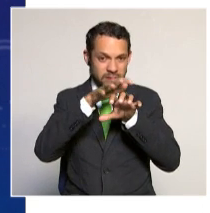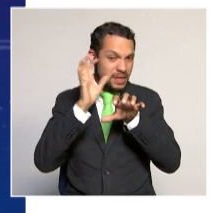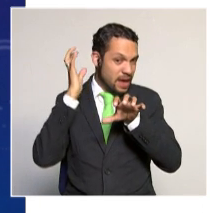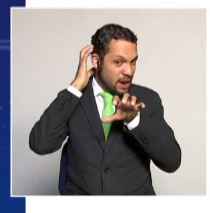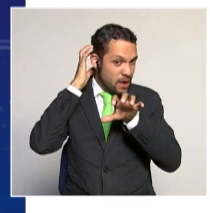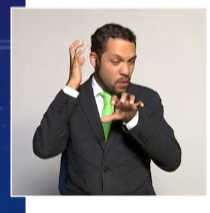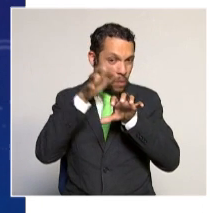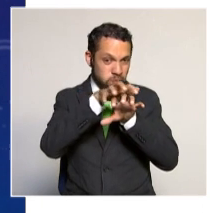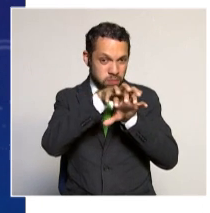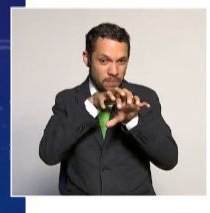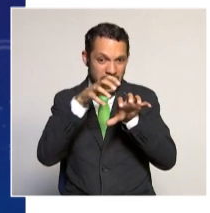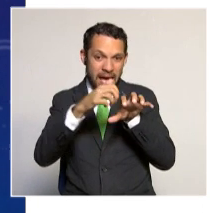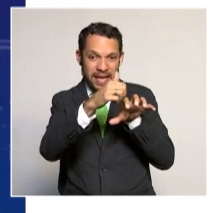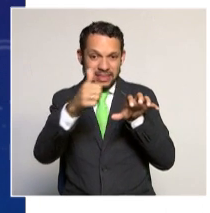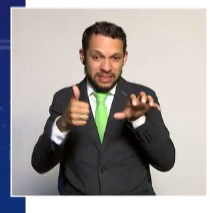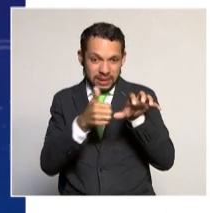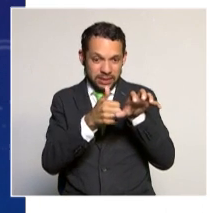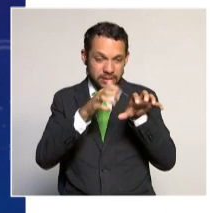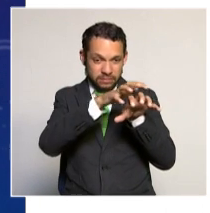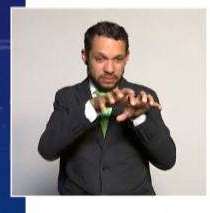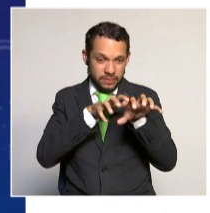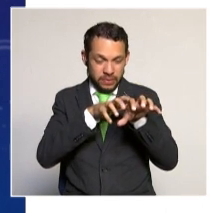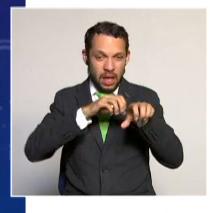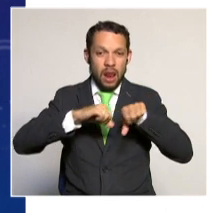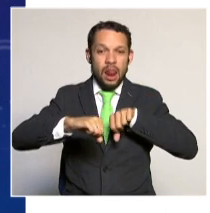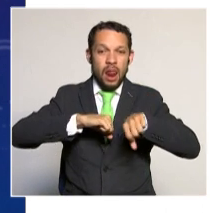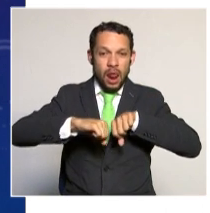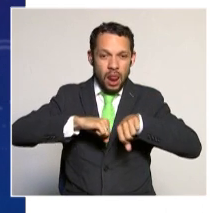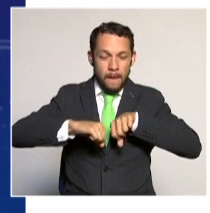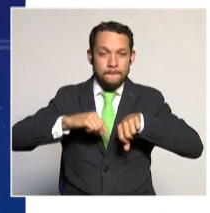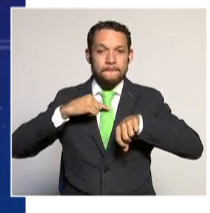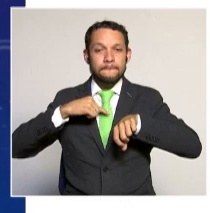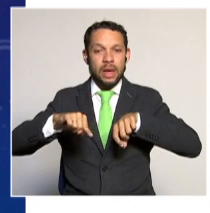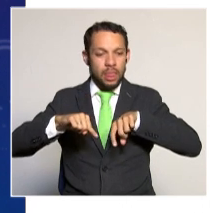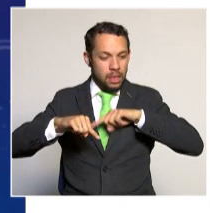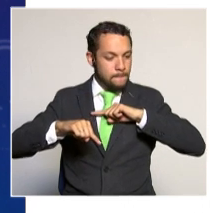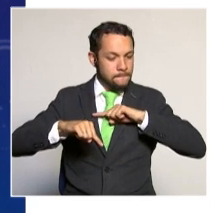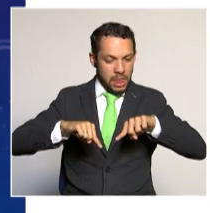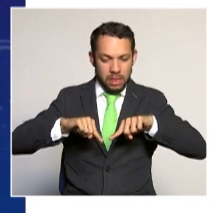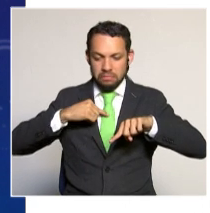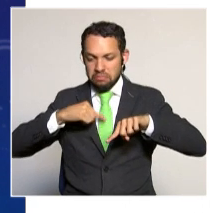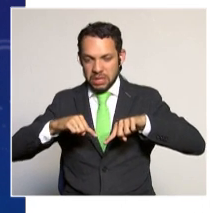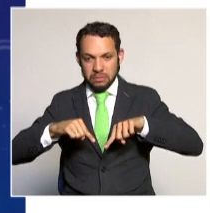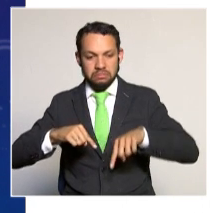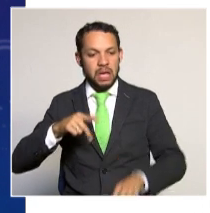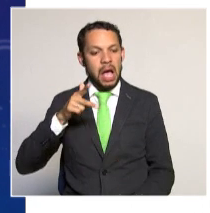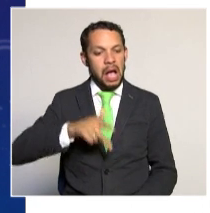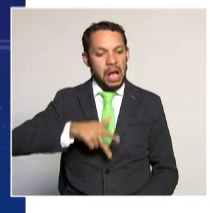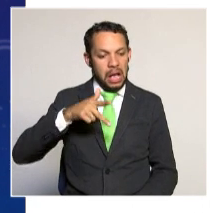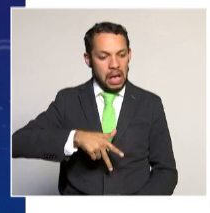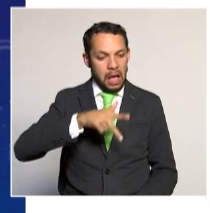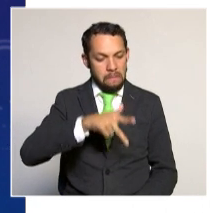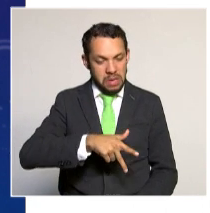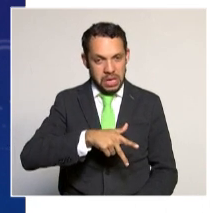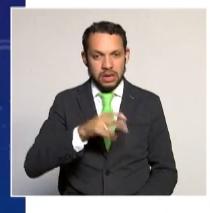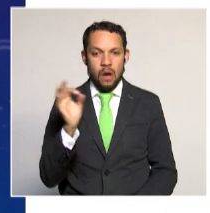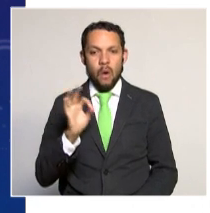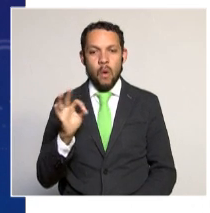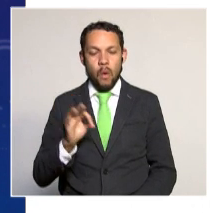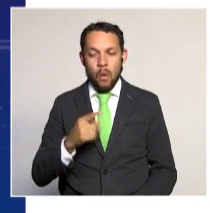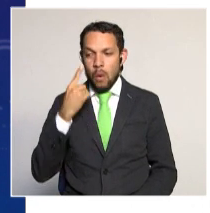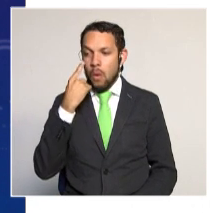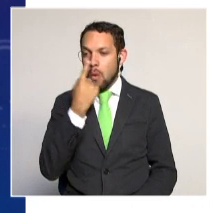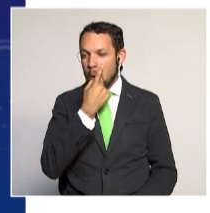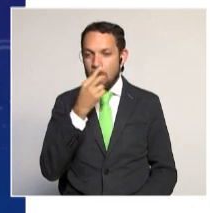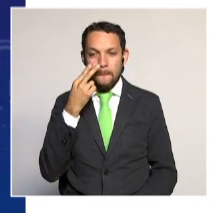se encargan de ordenar los actos motores. Es la región del cerebro que me dice, mueve una mano, habla, dirige los ojos,